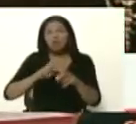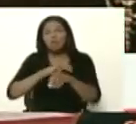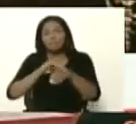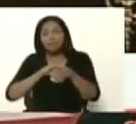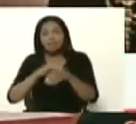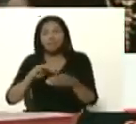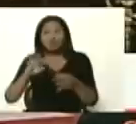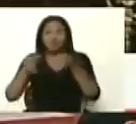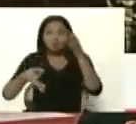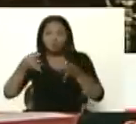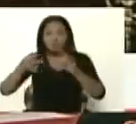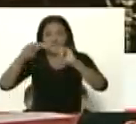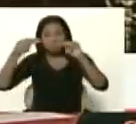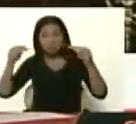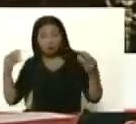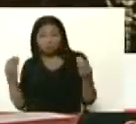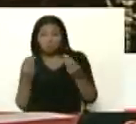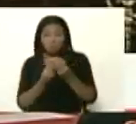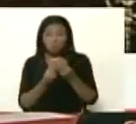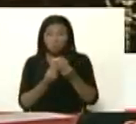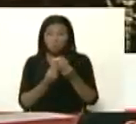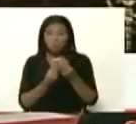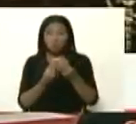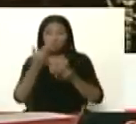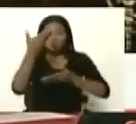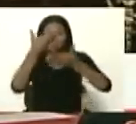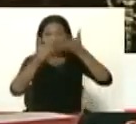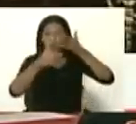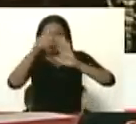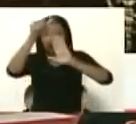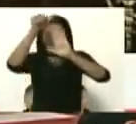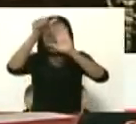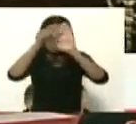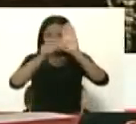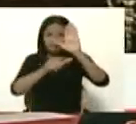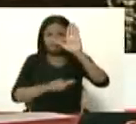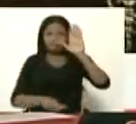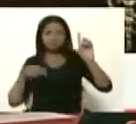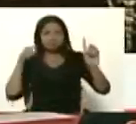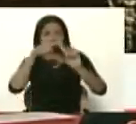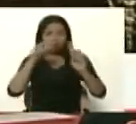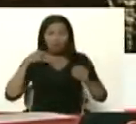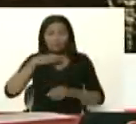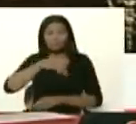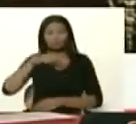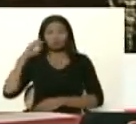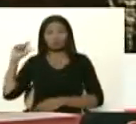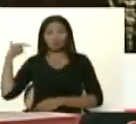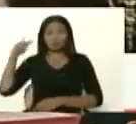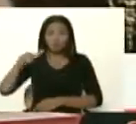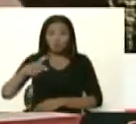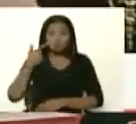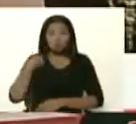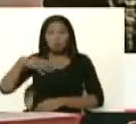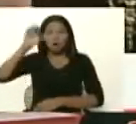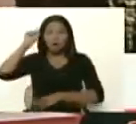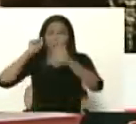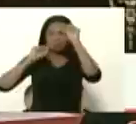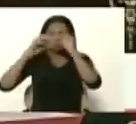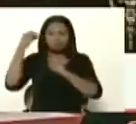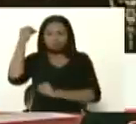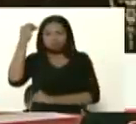dio todo un repaso, pues, toda una clase magistral sobre los objetivos de la misión transporte, y ahí fuimos como analizando cómo